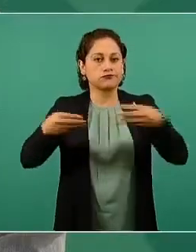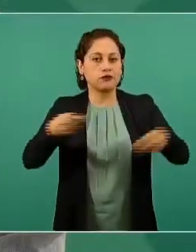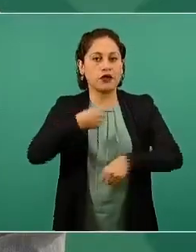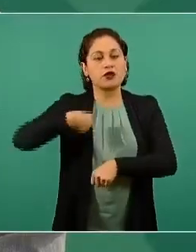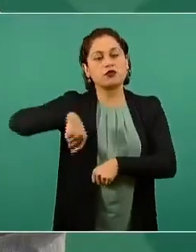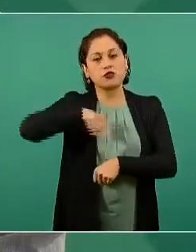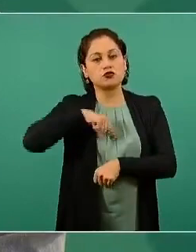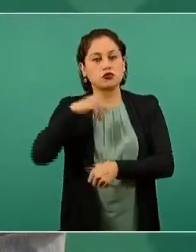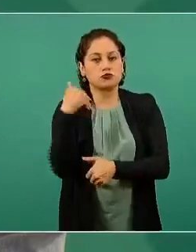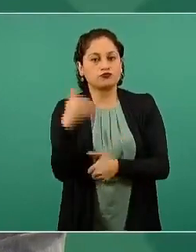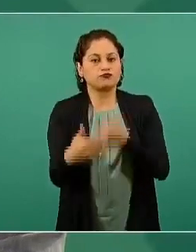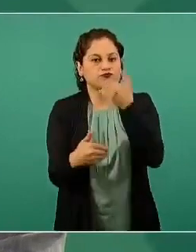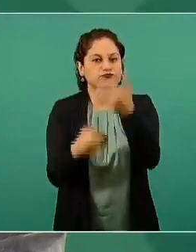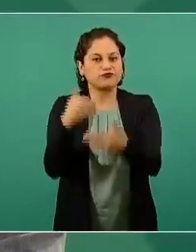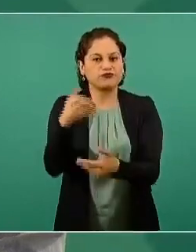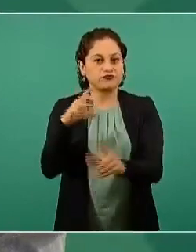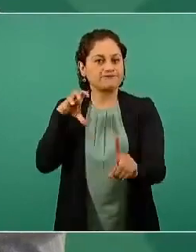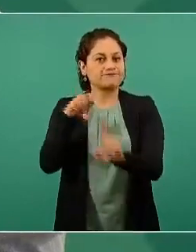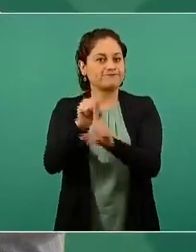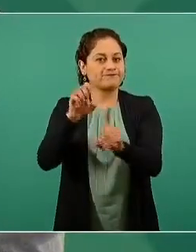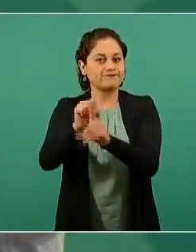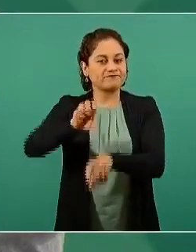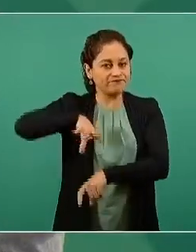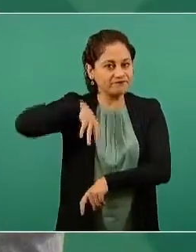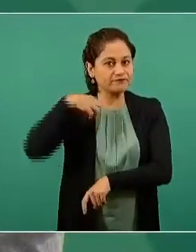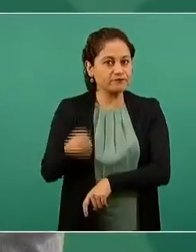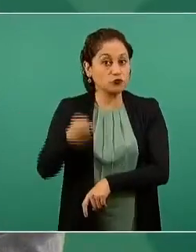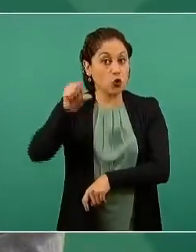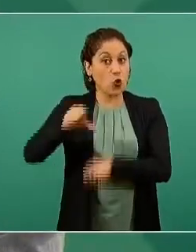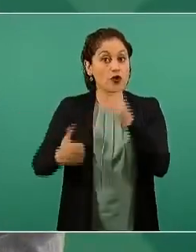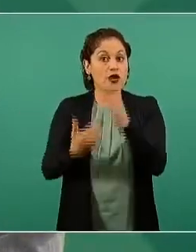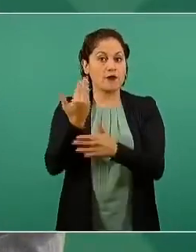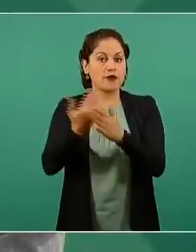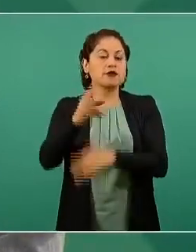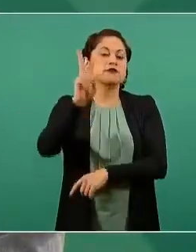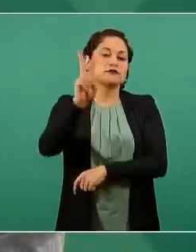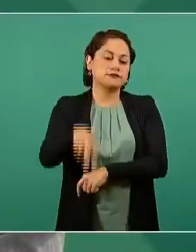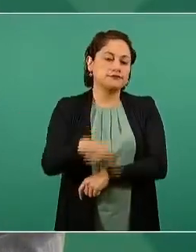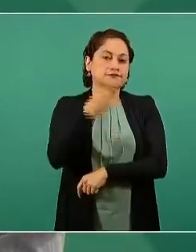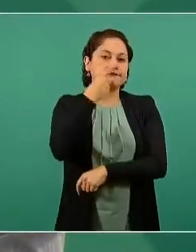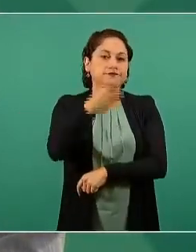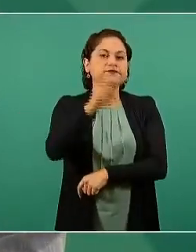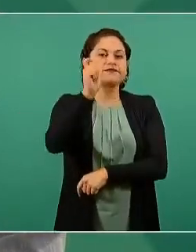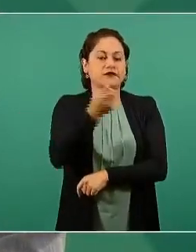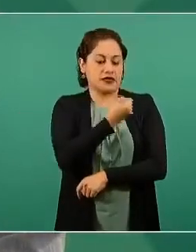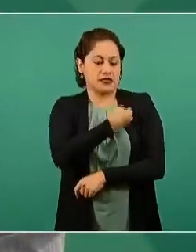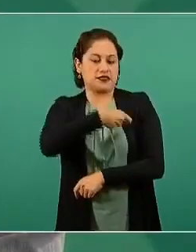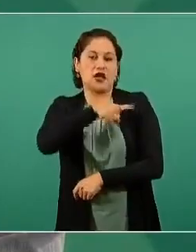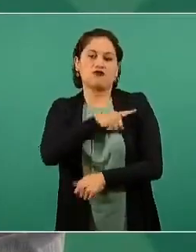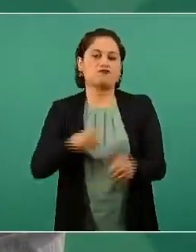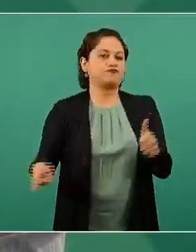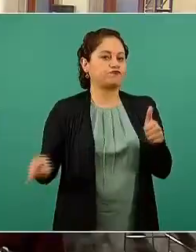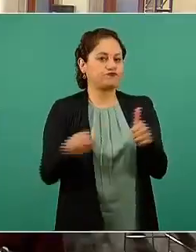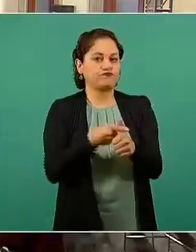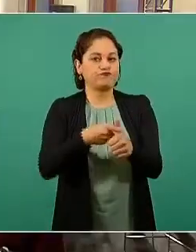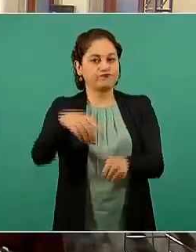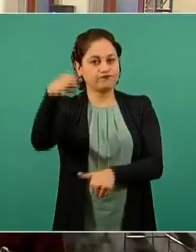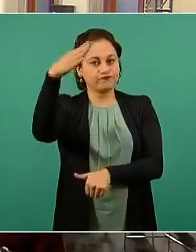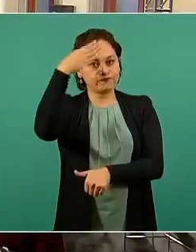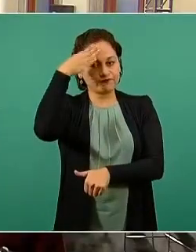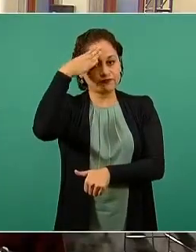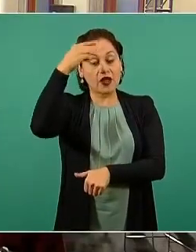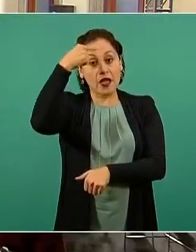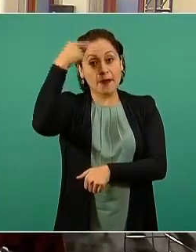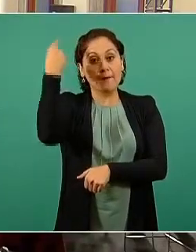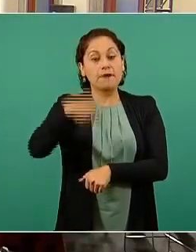salud pública. Lo decíamos hoy a la mañana, nadie puede dudar que la salud es una prioridad y que es el motor del desarrollo y de la economía, así que a